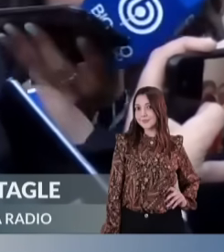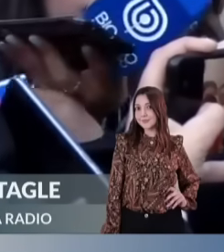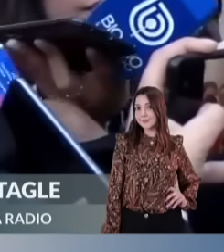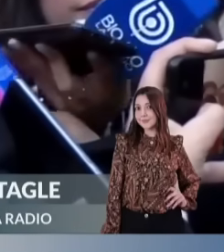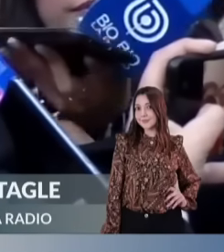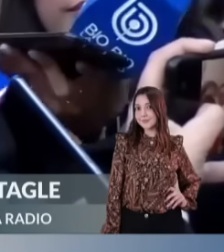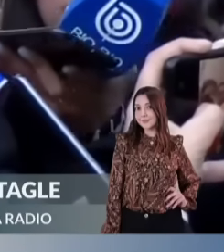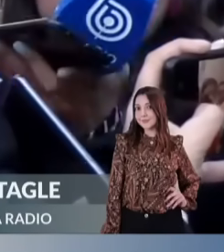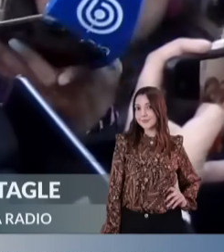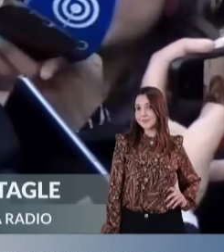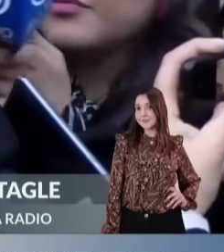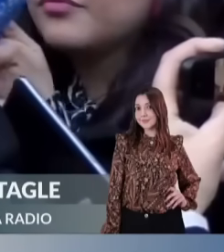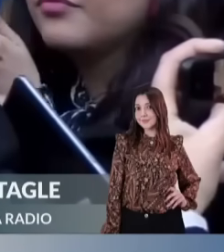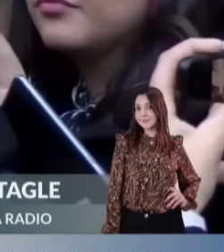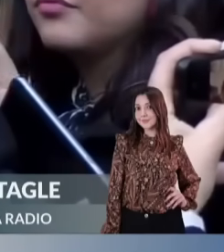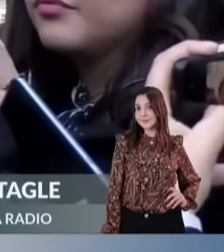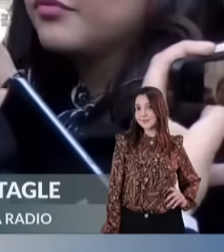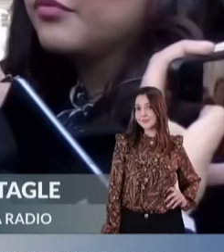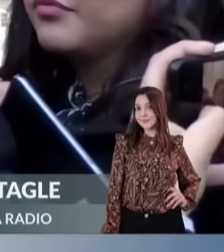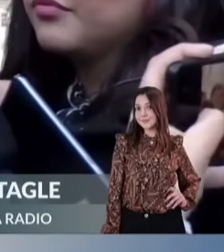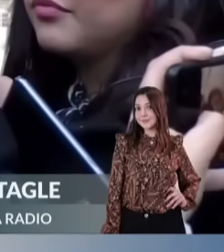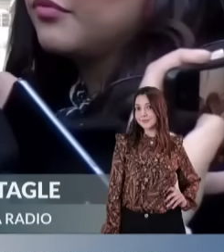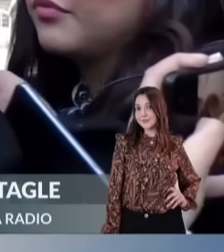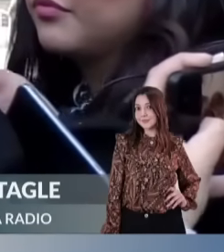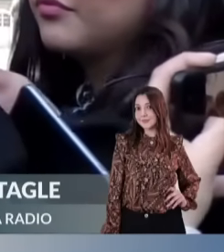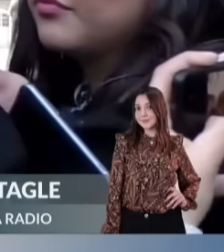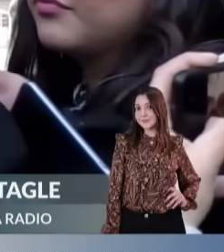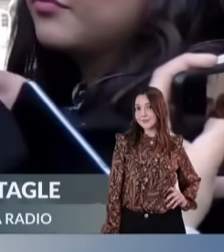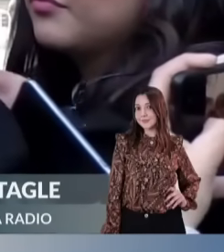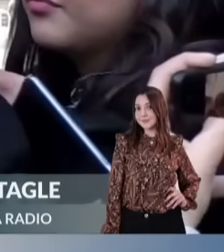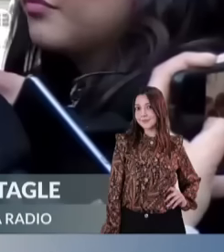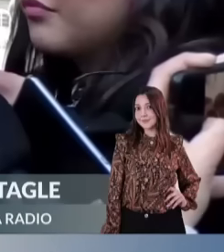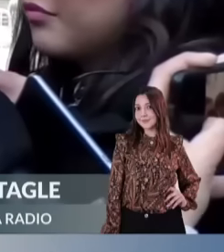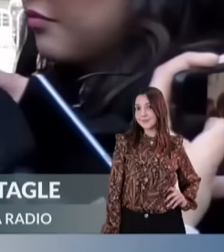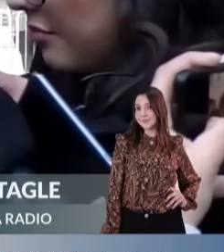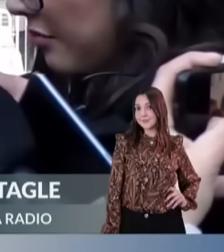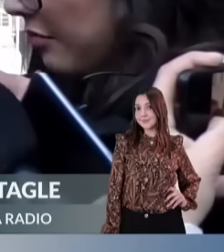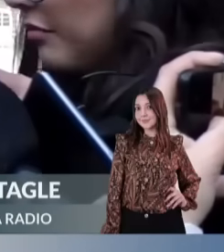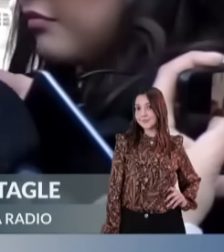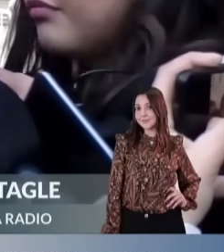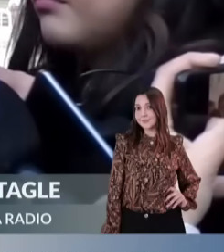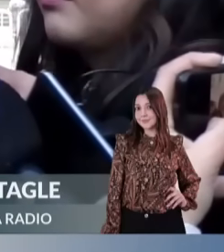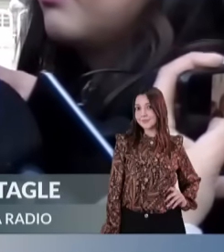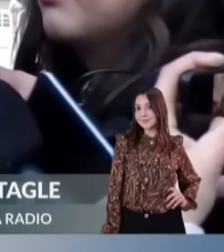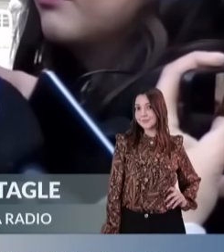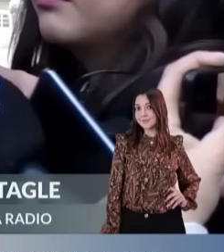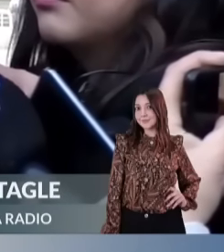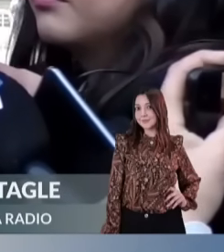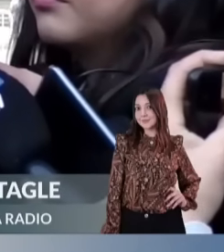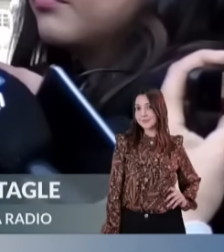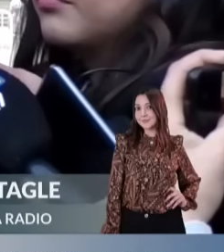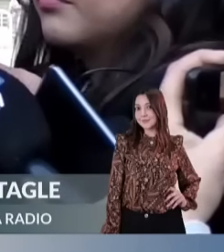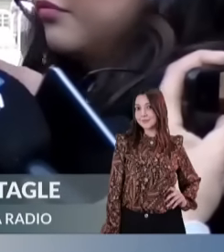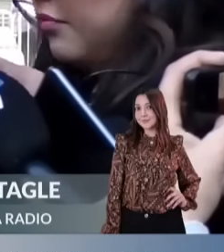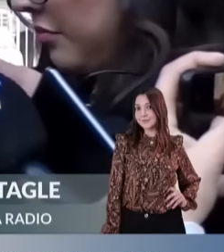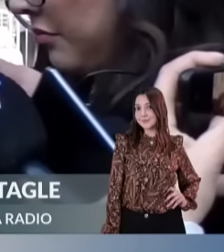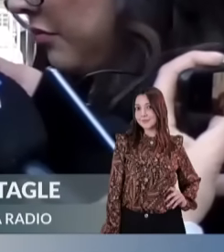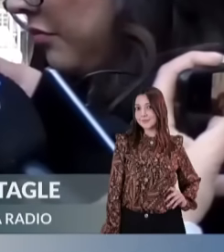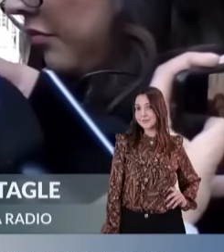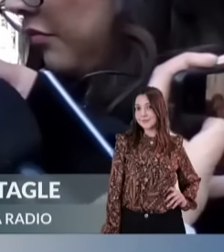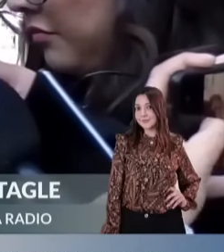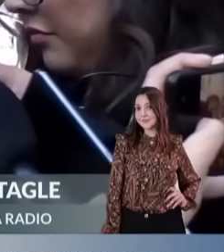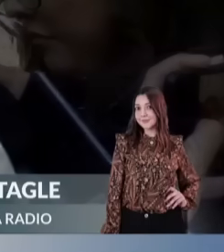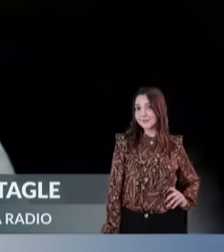para evitar problemas en el futuro. Esto considerando lo que había pasado con Andrea Gutiérrez, quien alertó de